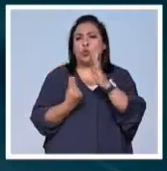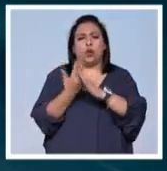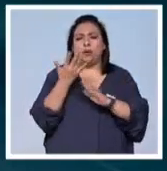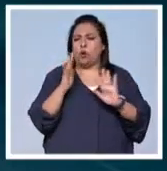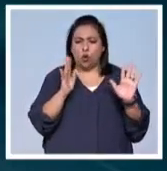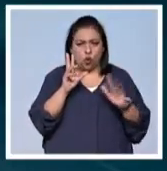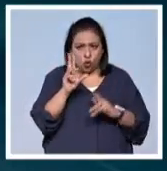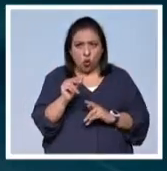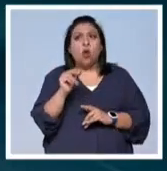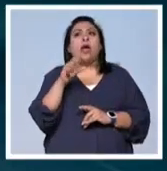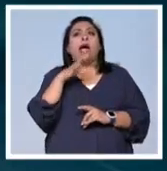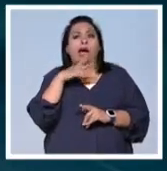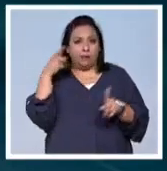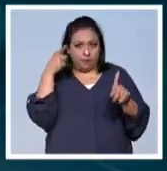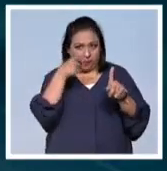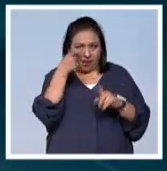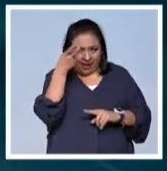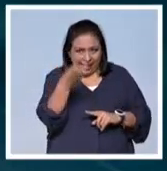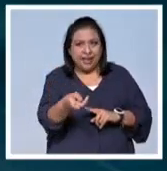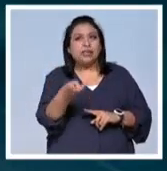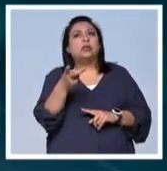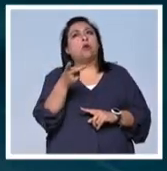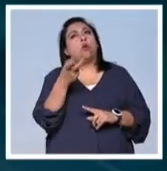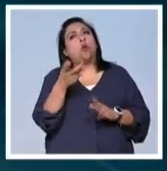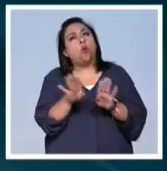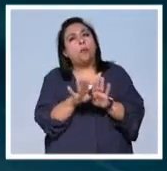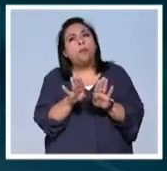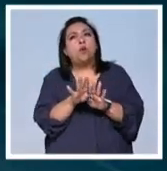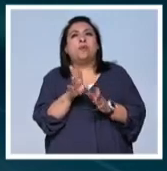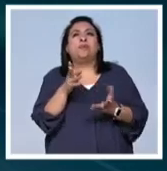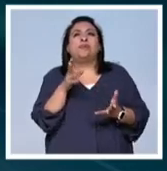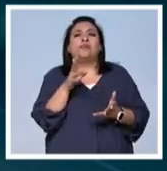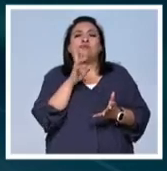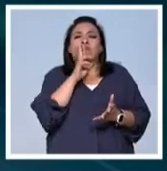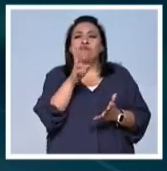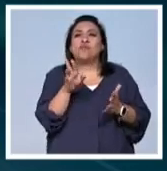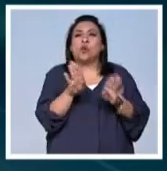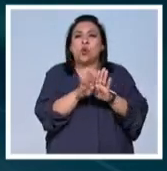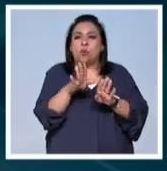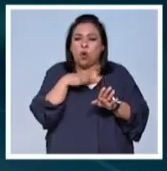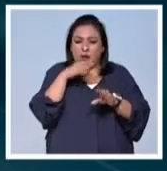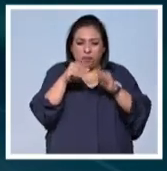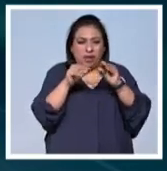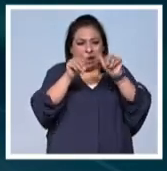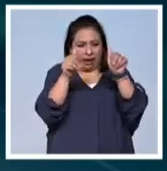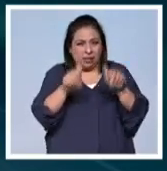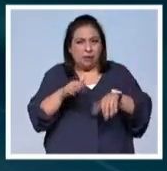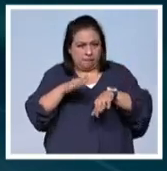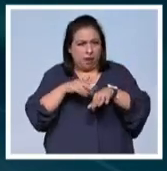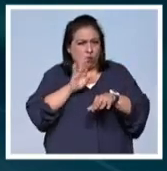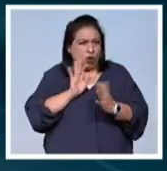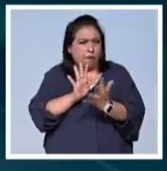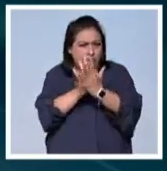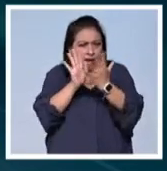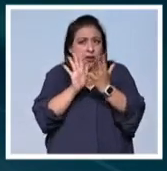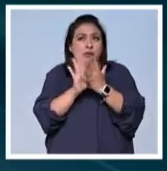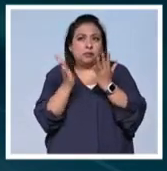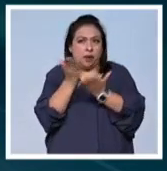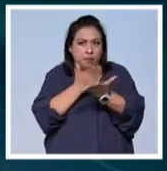si no tiene ese fin no como resolver De qué modo podía generarse obra que fuera más participativa